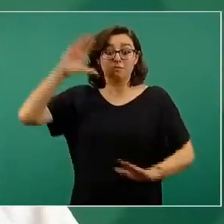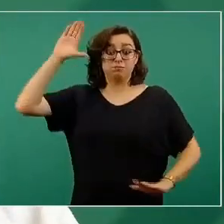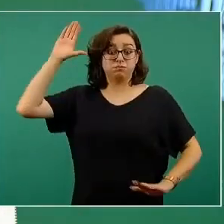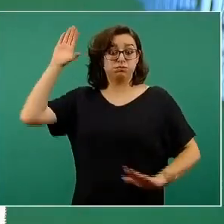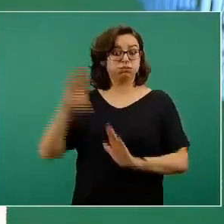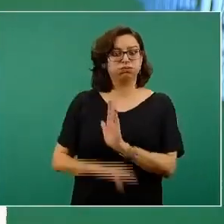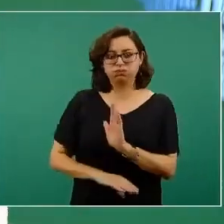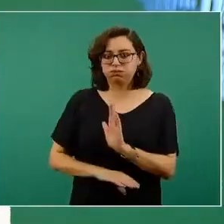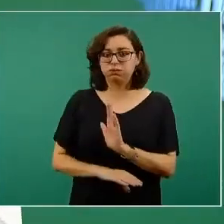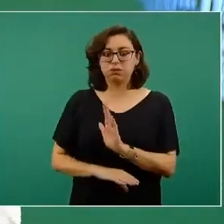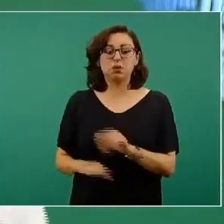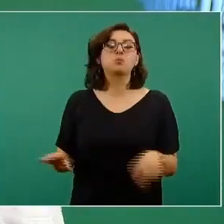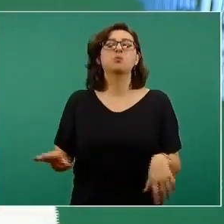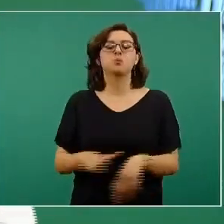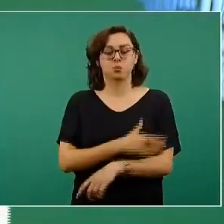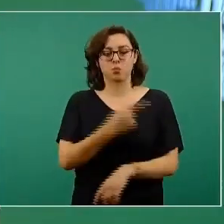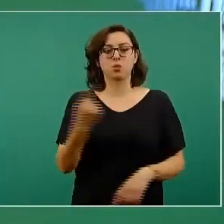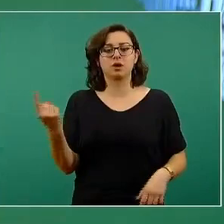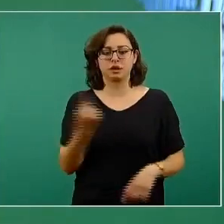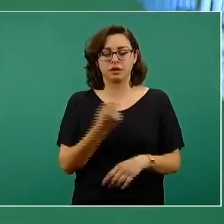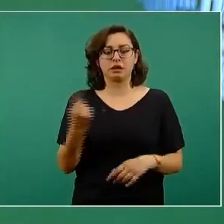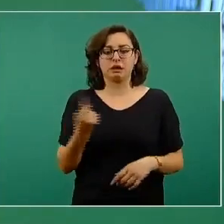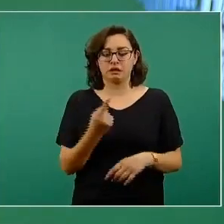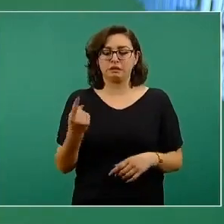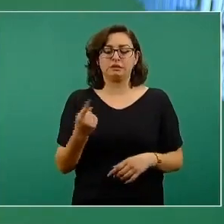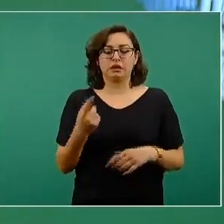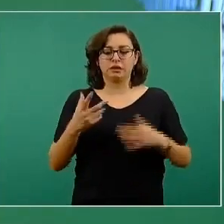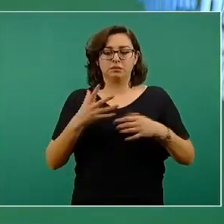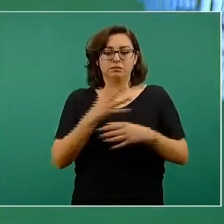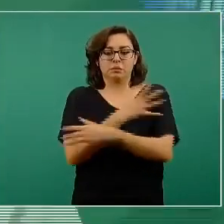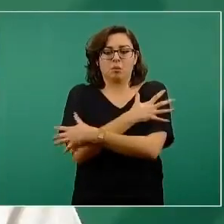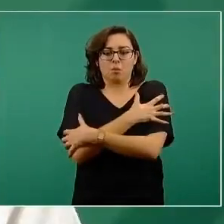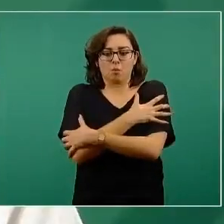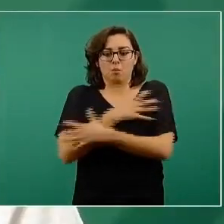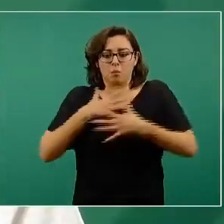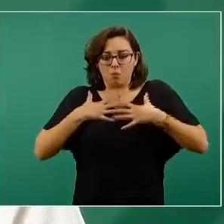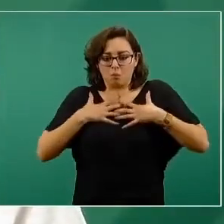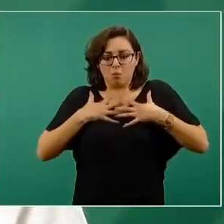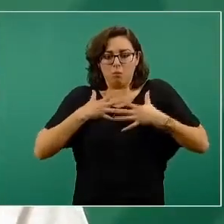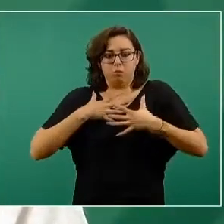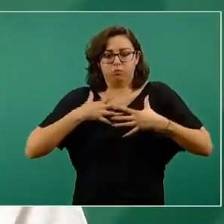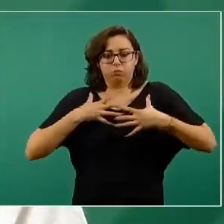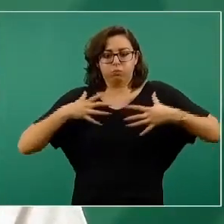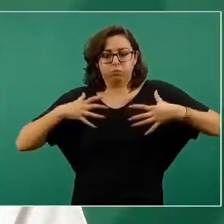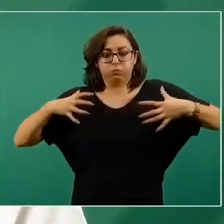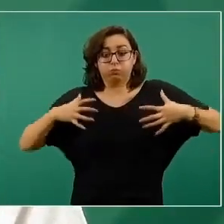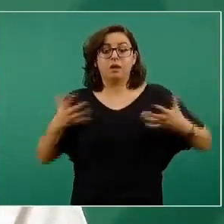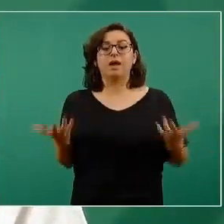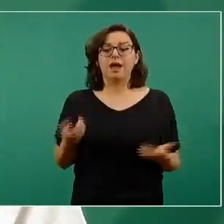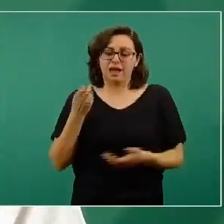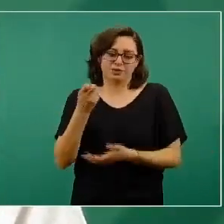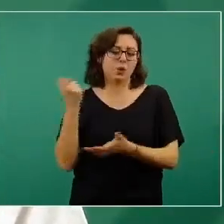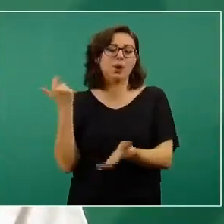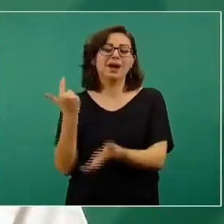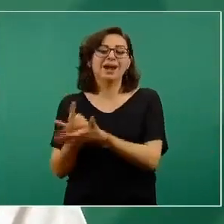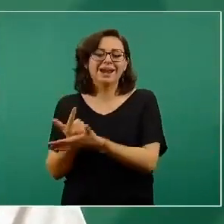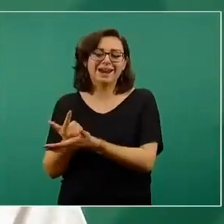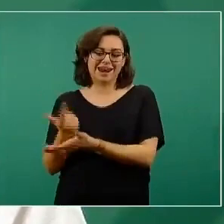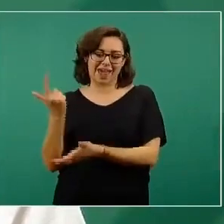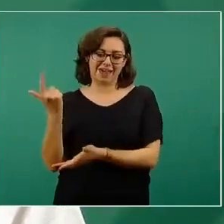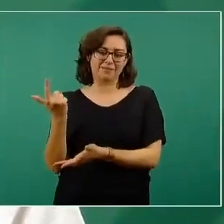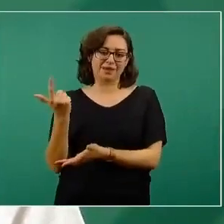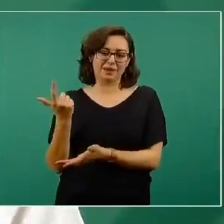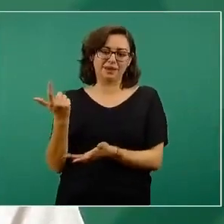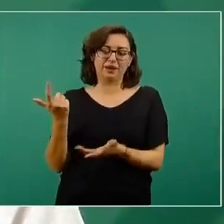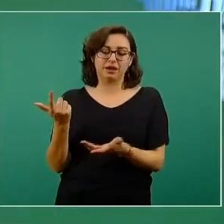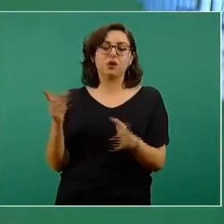fue a múltiples partes del cuerpo al mismo tiempo. Entonces, reacciones graves generalmente se distinguen por un síndrome que se